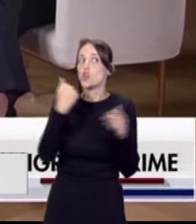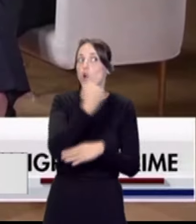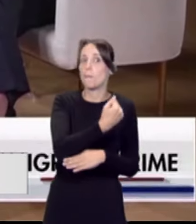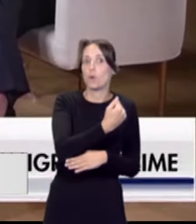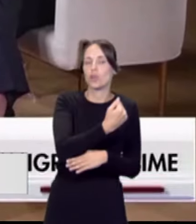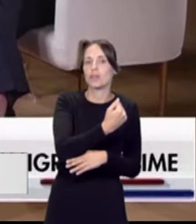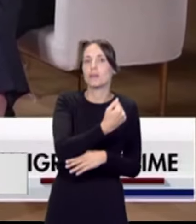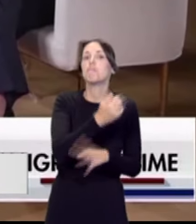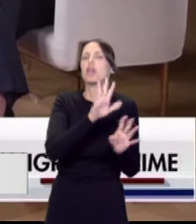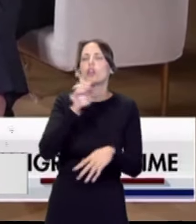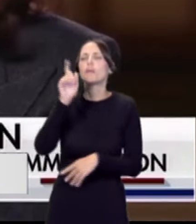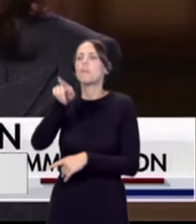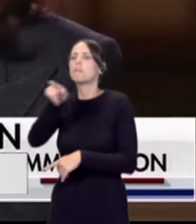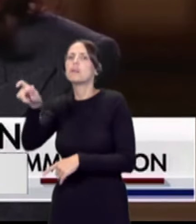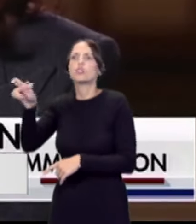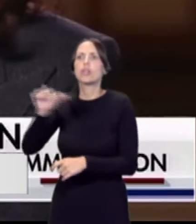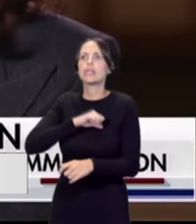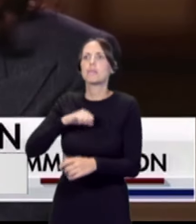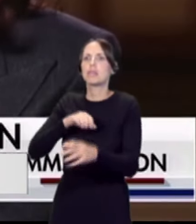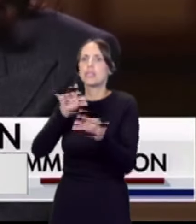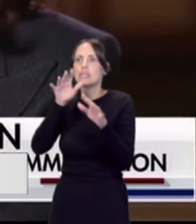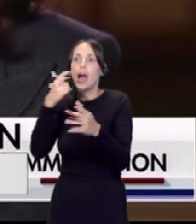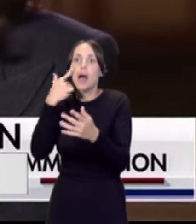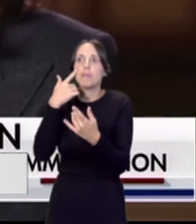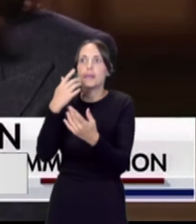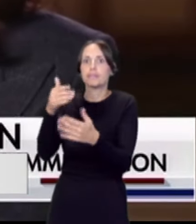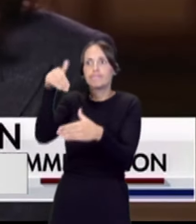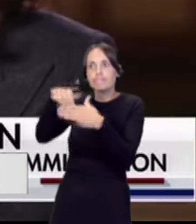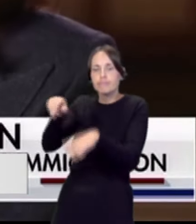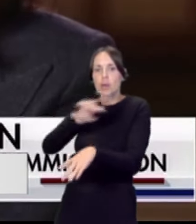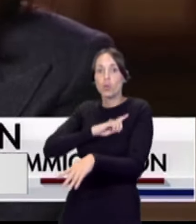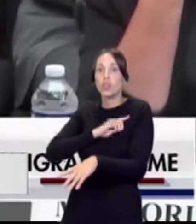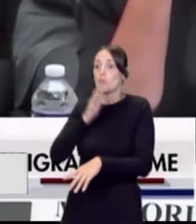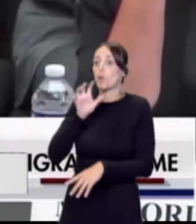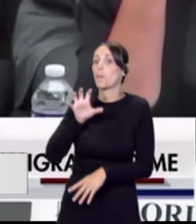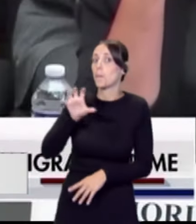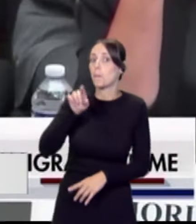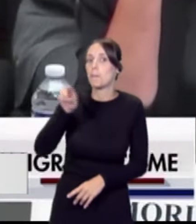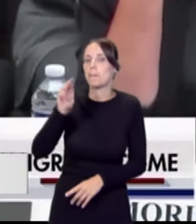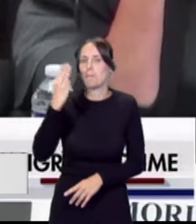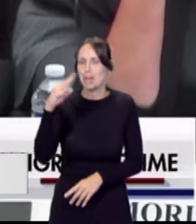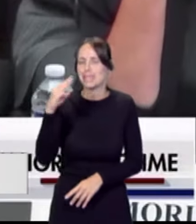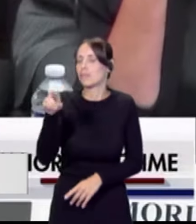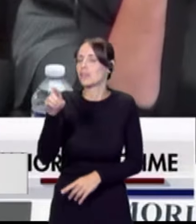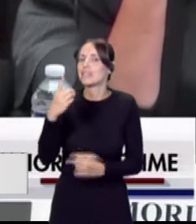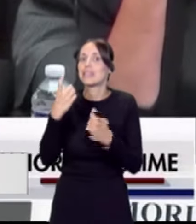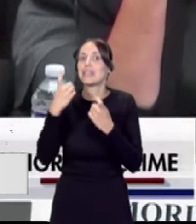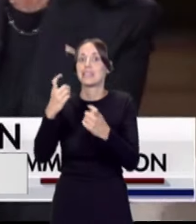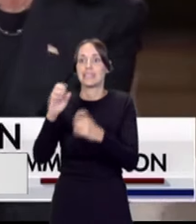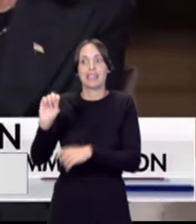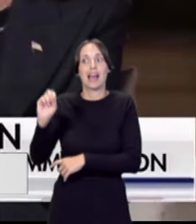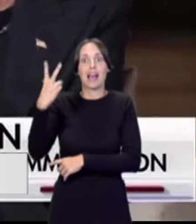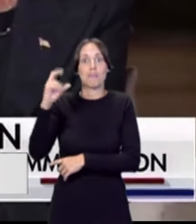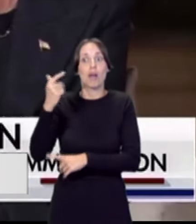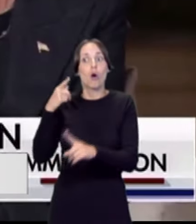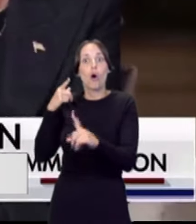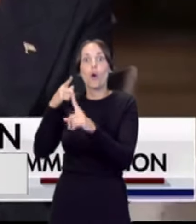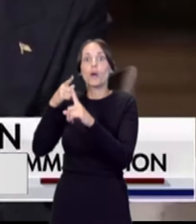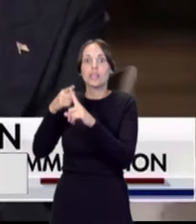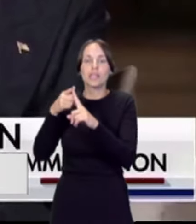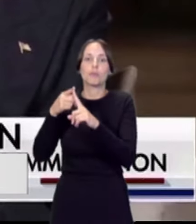también a los independientes. Pensilvania es un estado fundamental que necesita a la demócrata para llegar a la